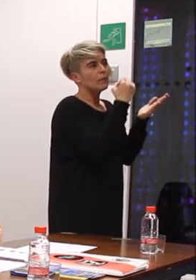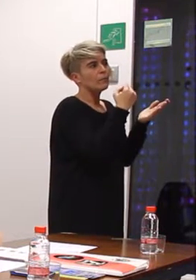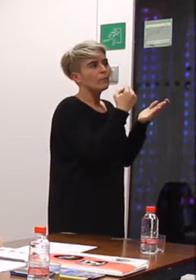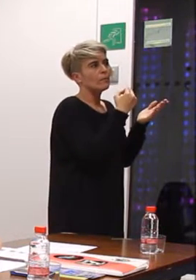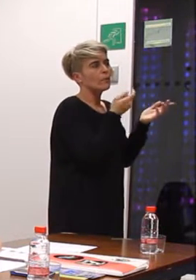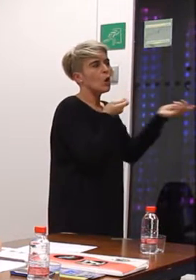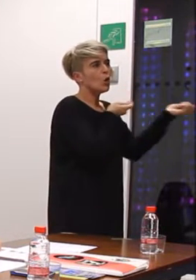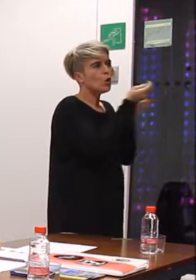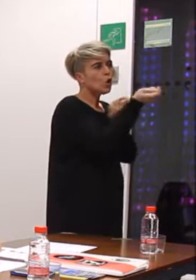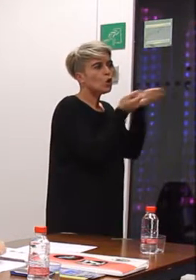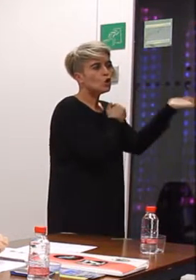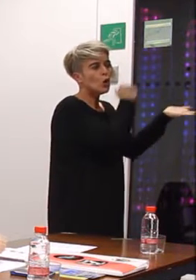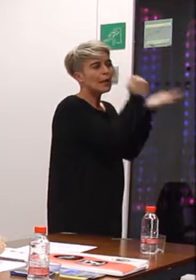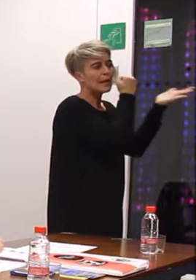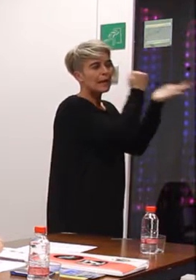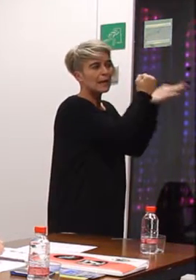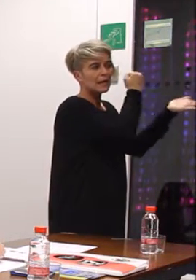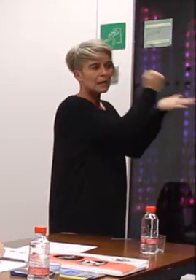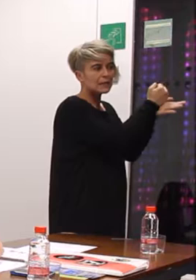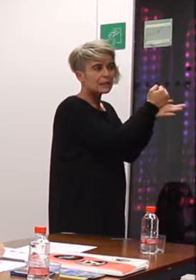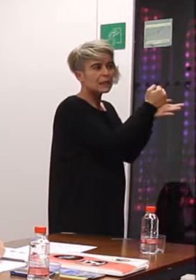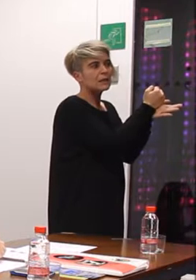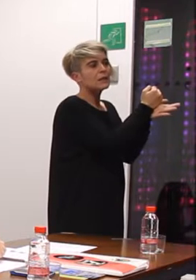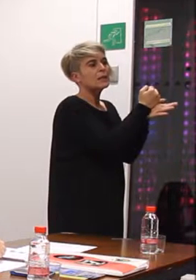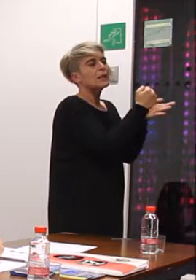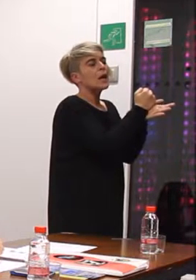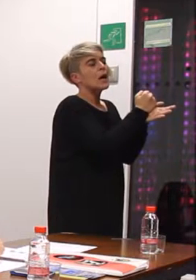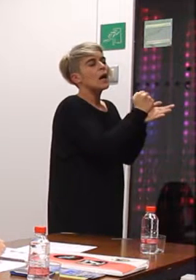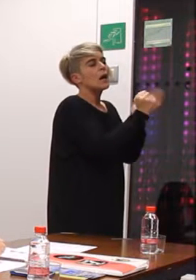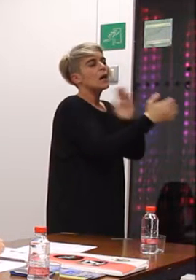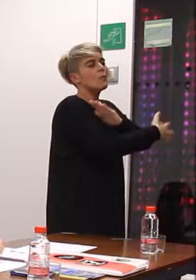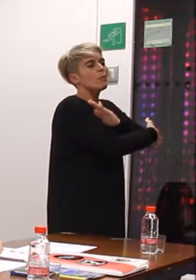la población que se encuentra en privación material severa. Esto es